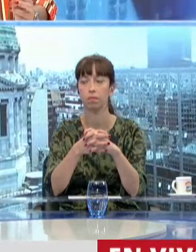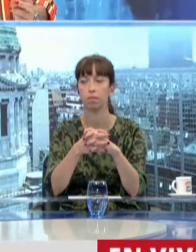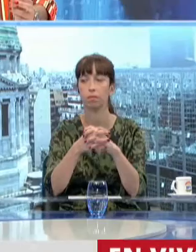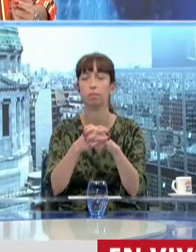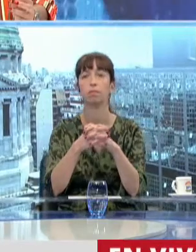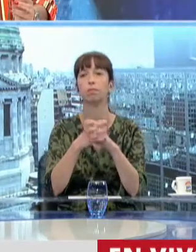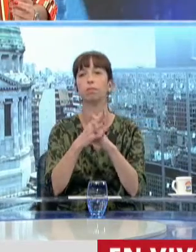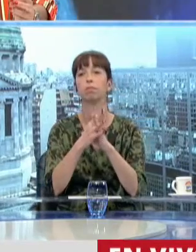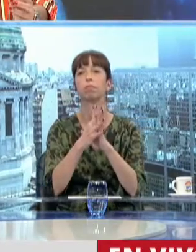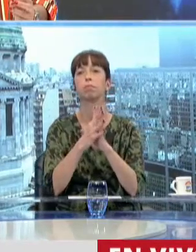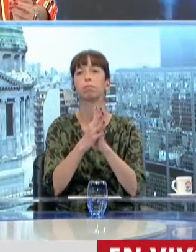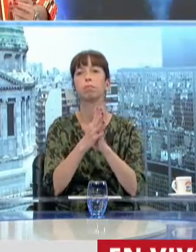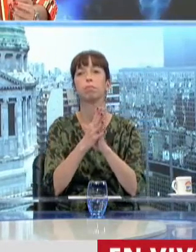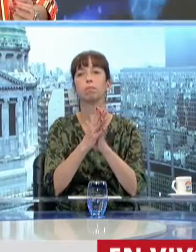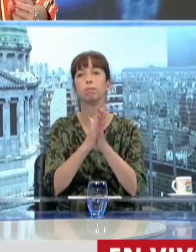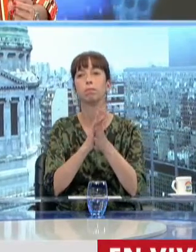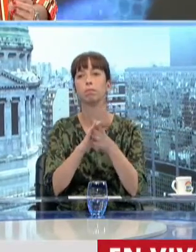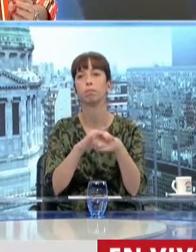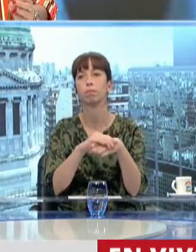Después